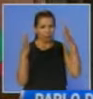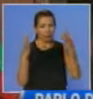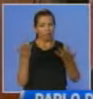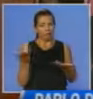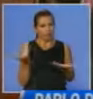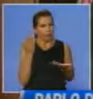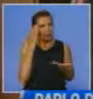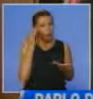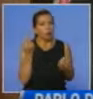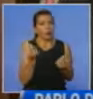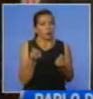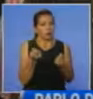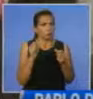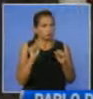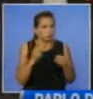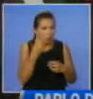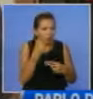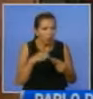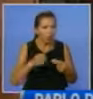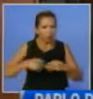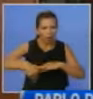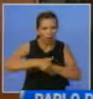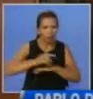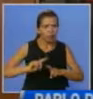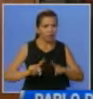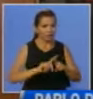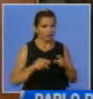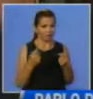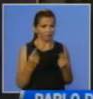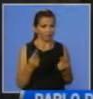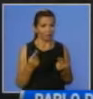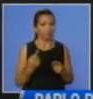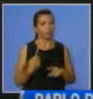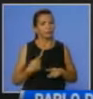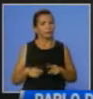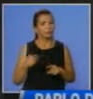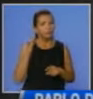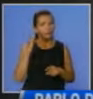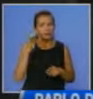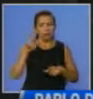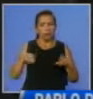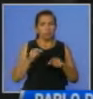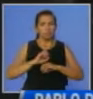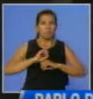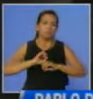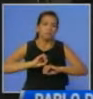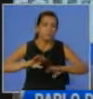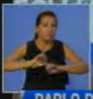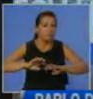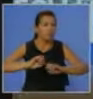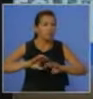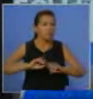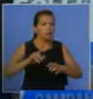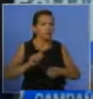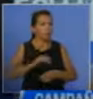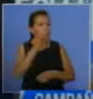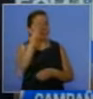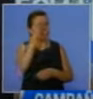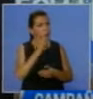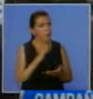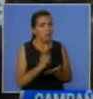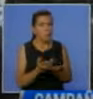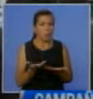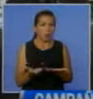infraestructura? Pero si no hubiéramos iniciado esta campaña, seguramente nadie sabría que tenemos este destino y la necesidad de infraestructura que hay. Según el ministro del